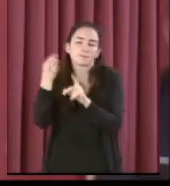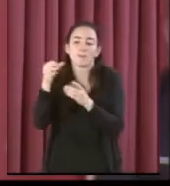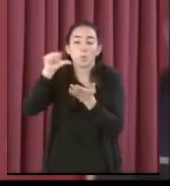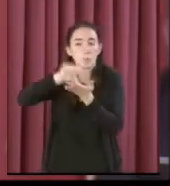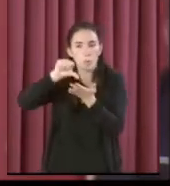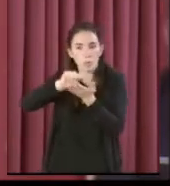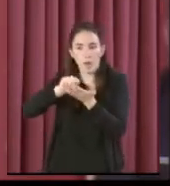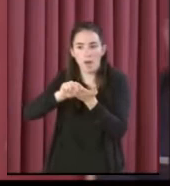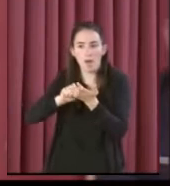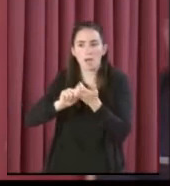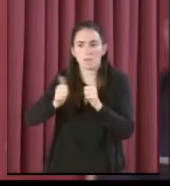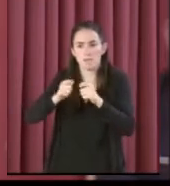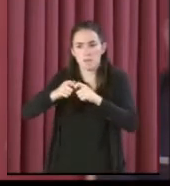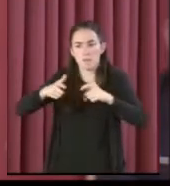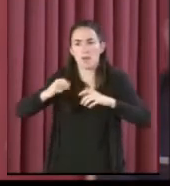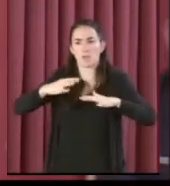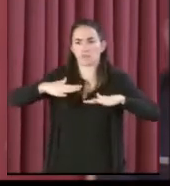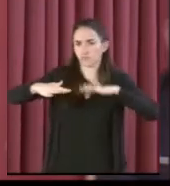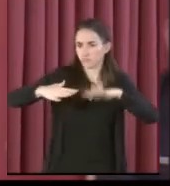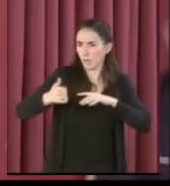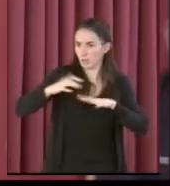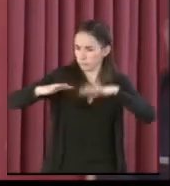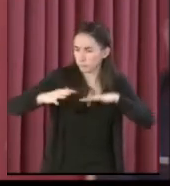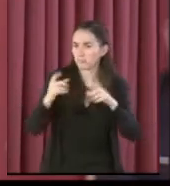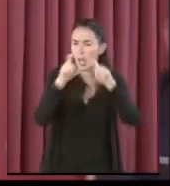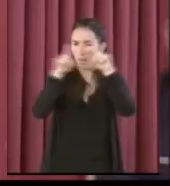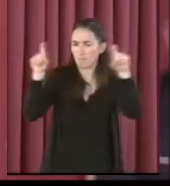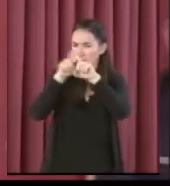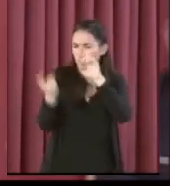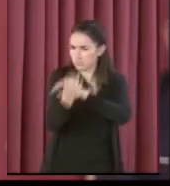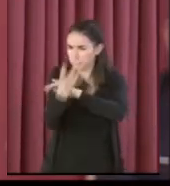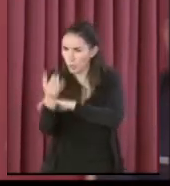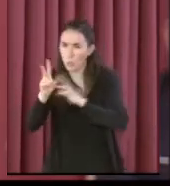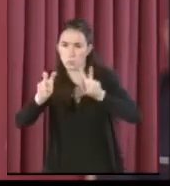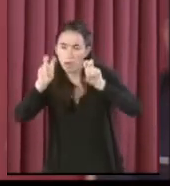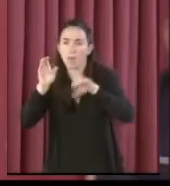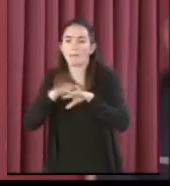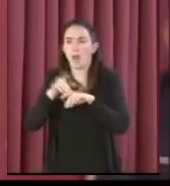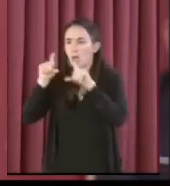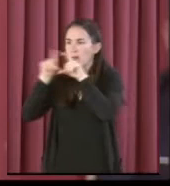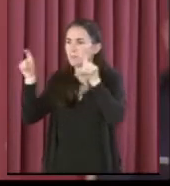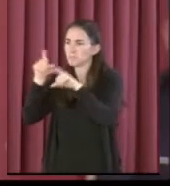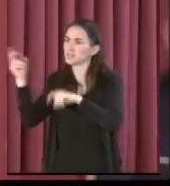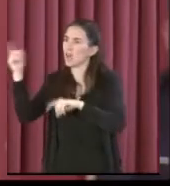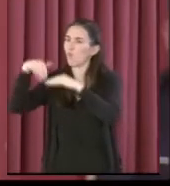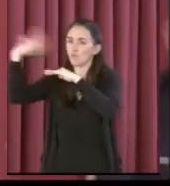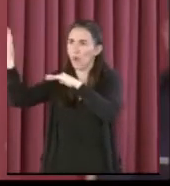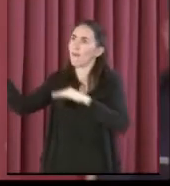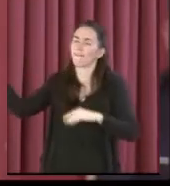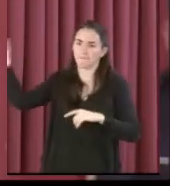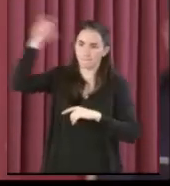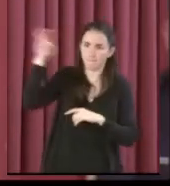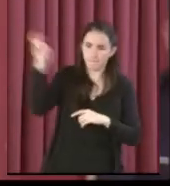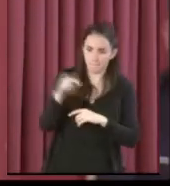vez más dinámica, una ciudad capaz de generar oportunidades de negocio y empleo, una ciudad atractiva para las empresas y para el talento, donde